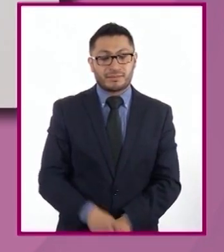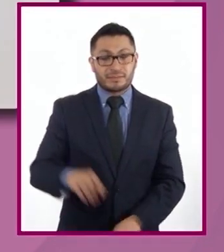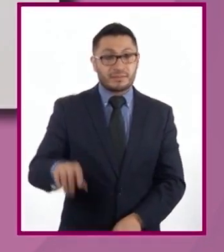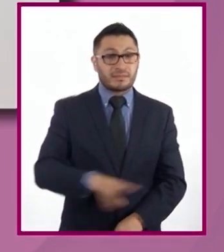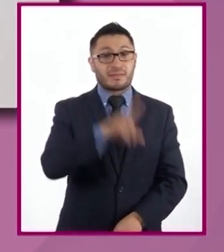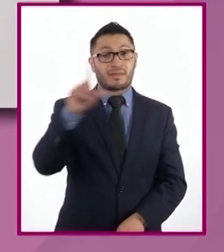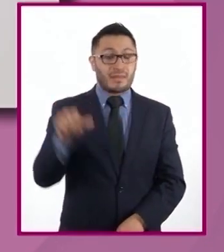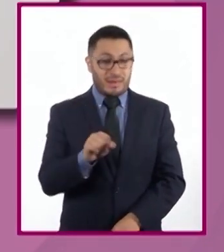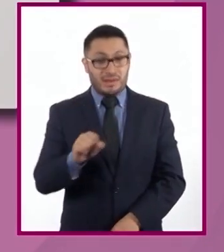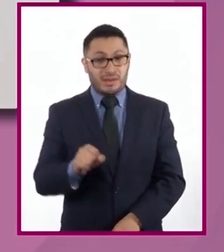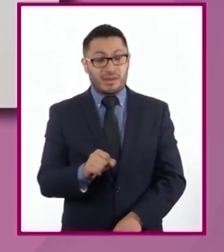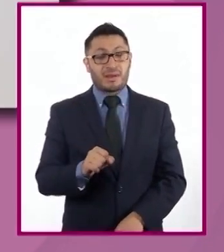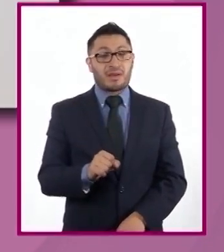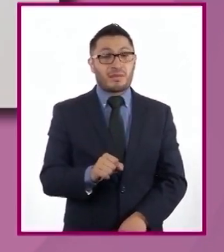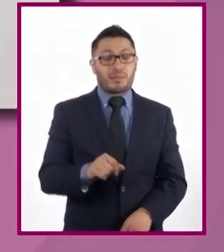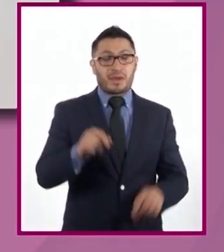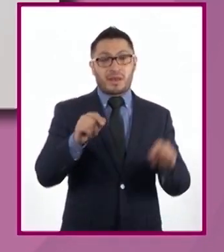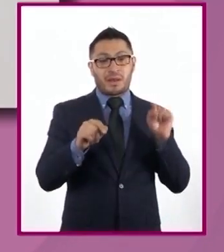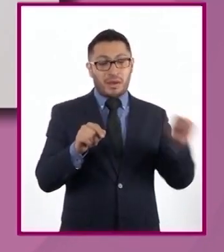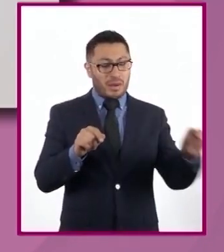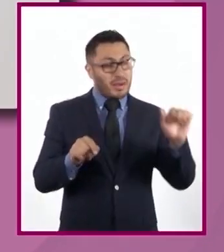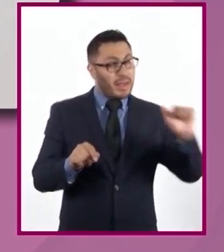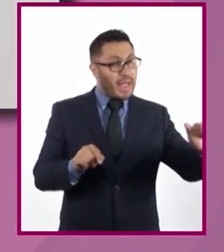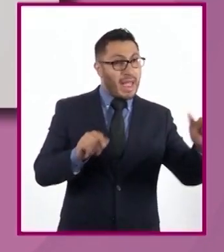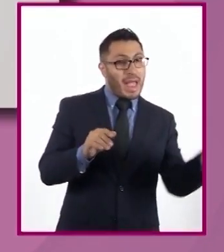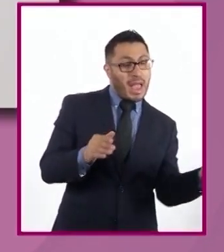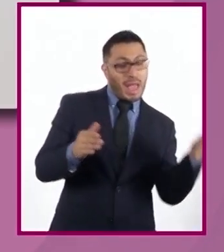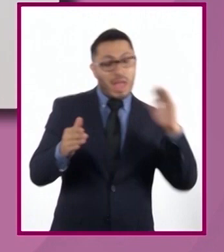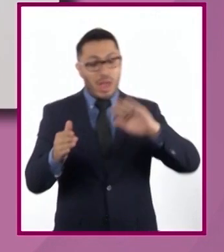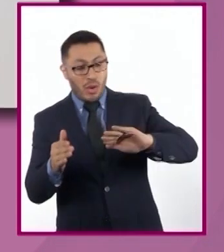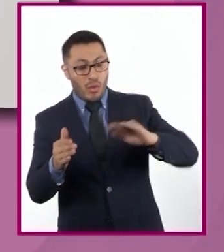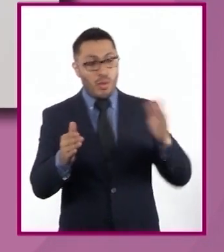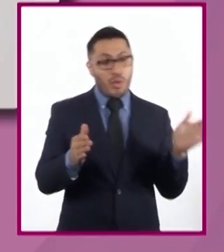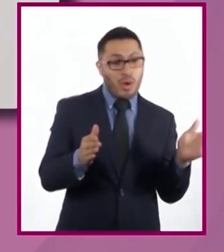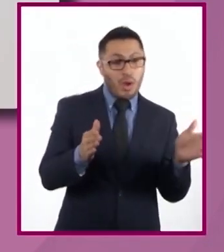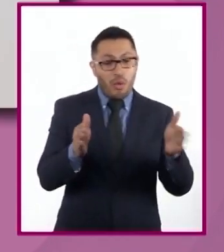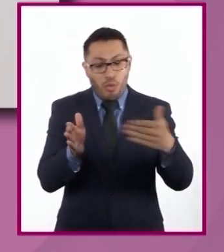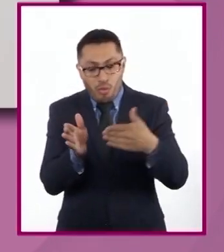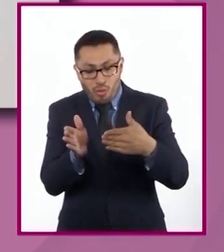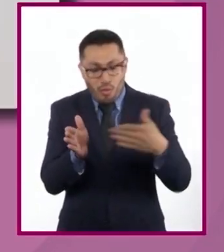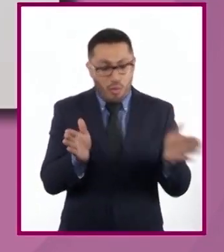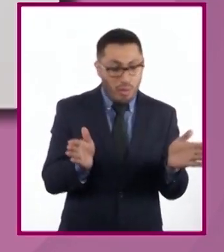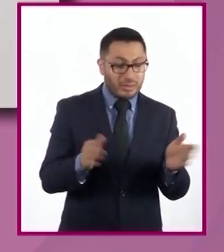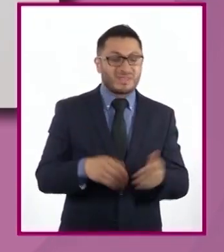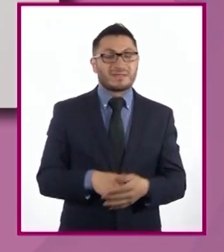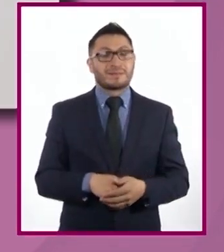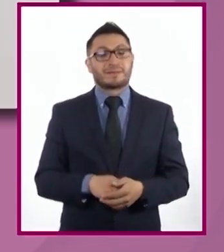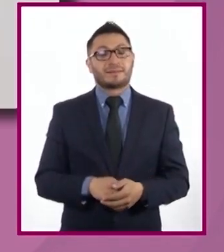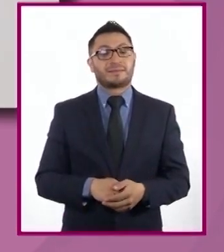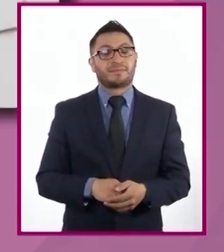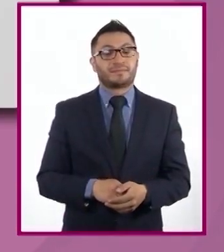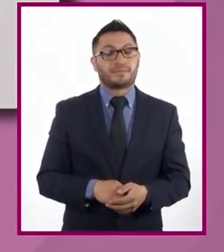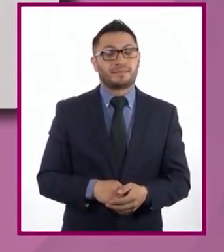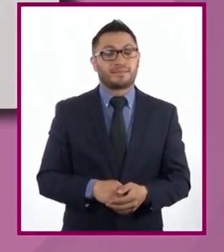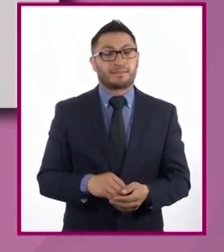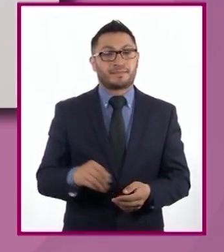Después, tomamos el vértice A y lo llevamos hacia el ángulo amarillo hasta juntarlos.